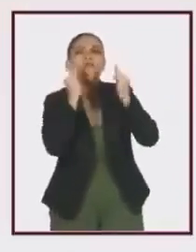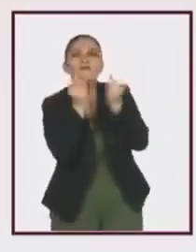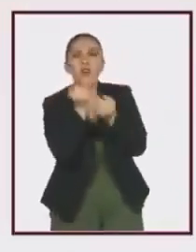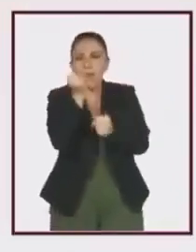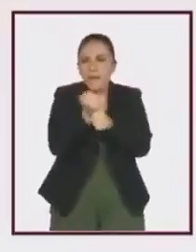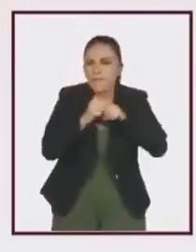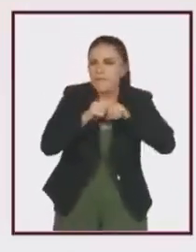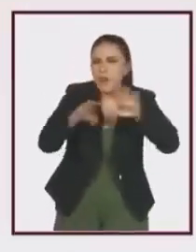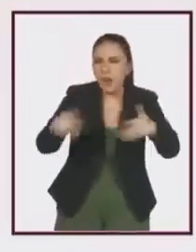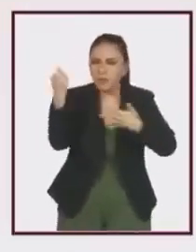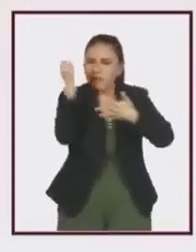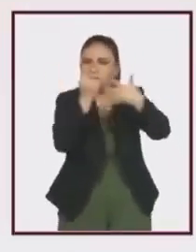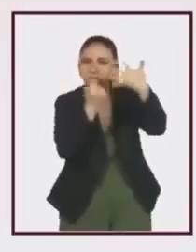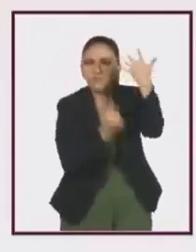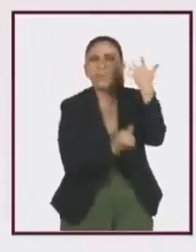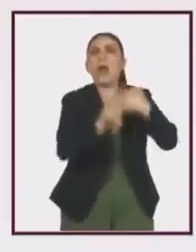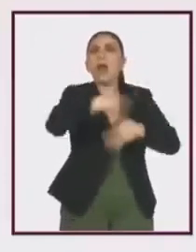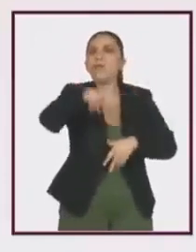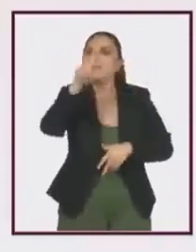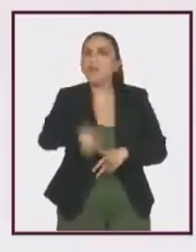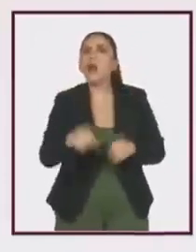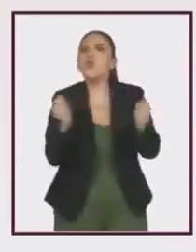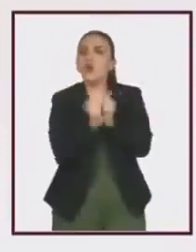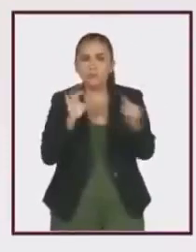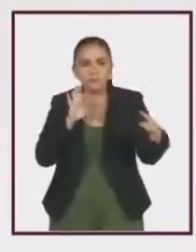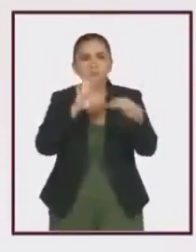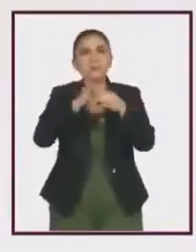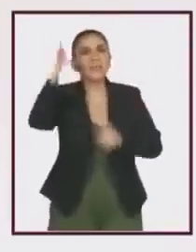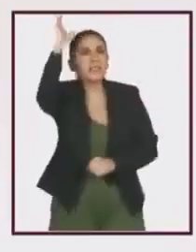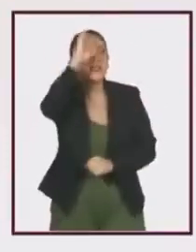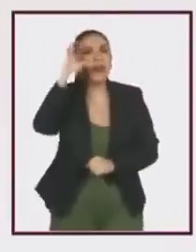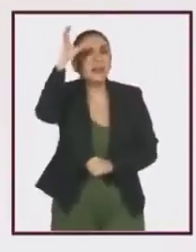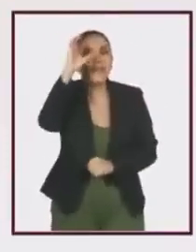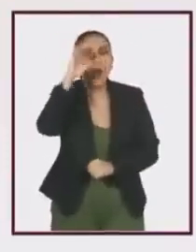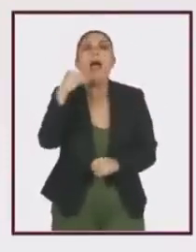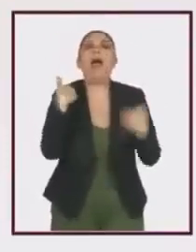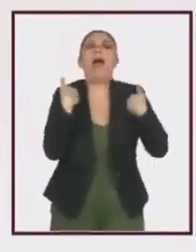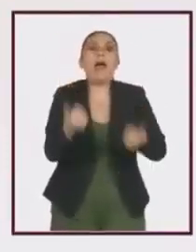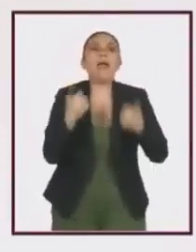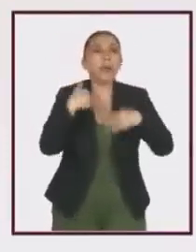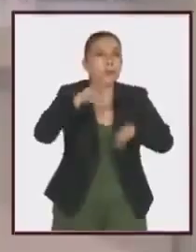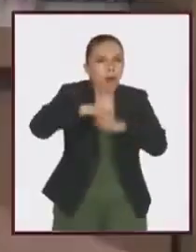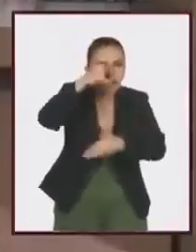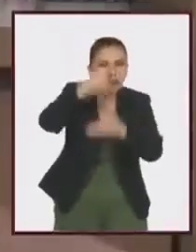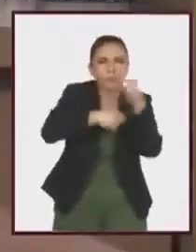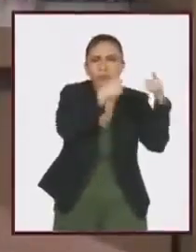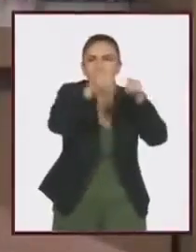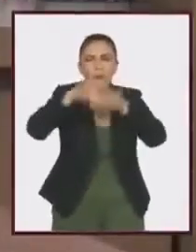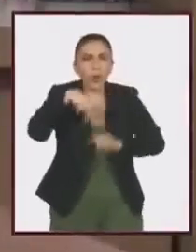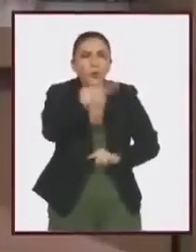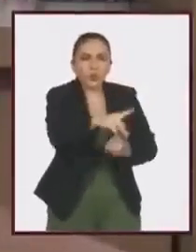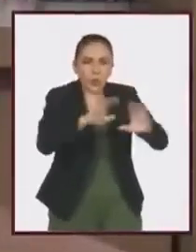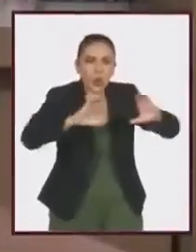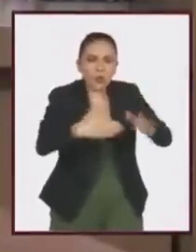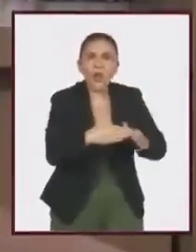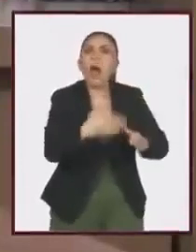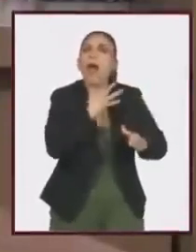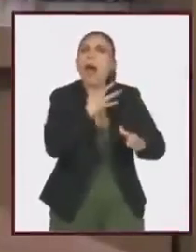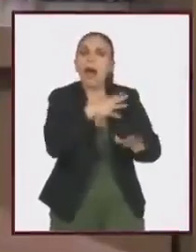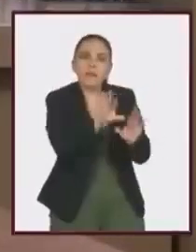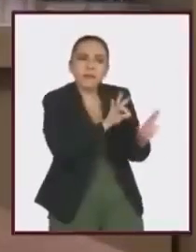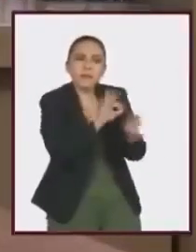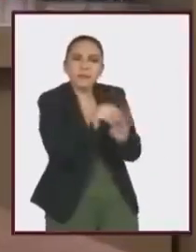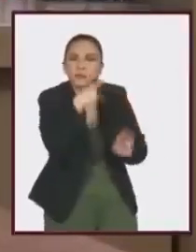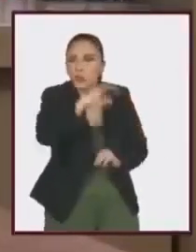e información que tengan fundamento científico y que recupere los saberes comunitarios. Aquí nuevamente